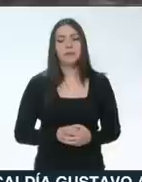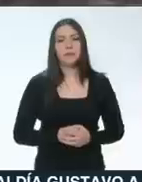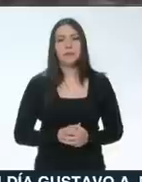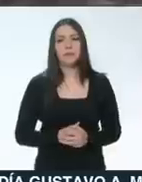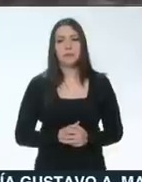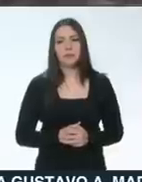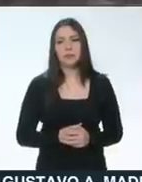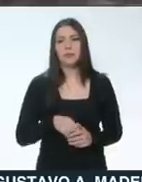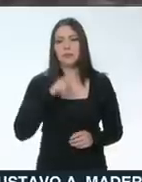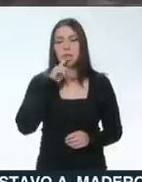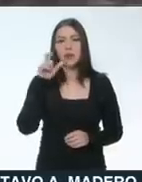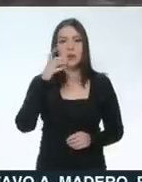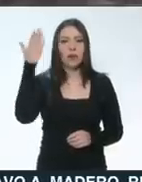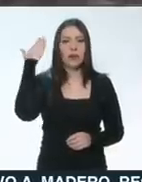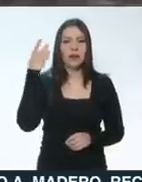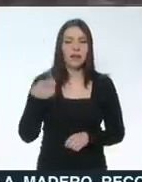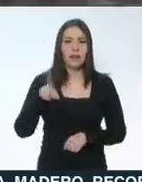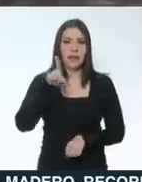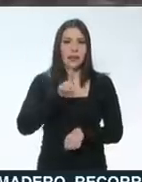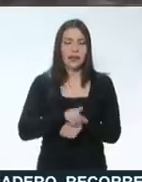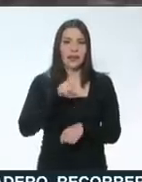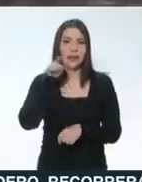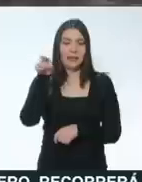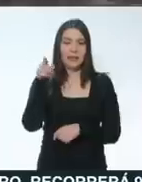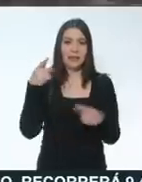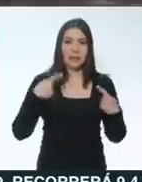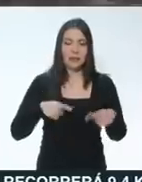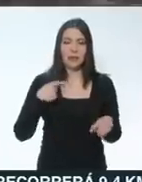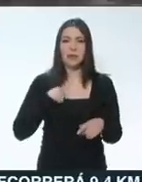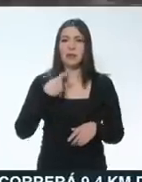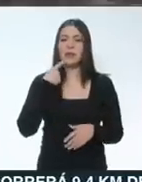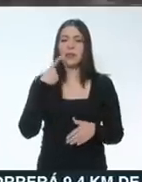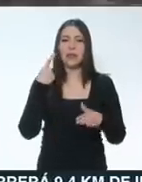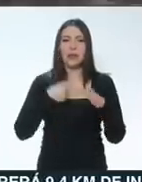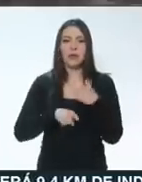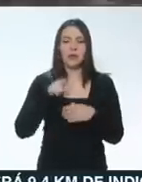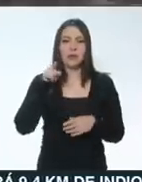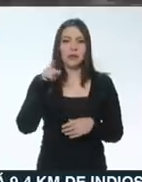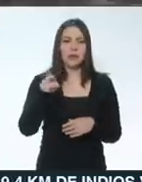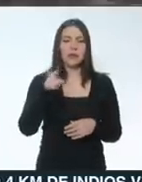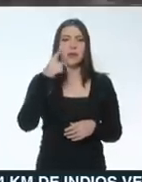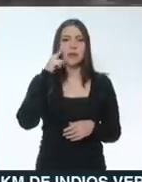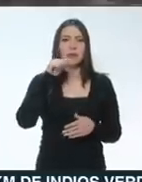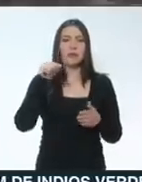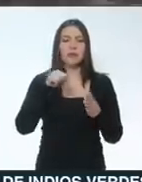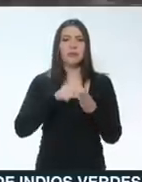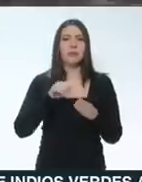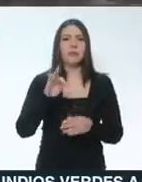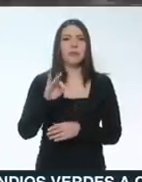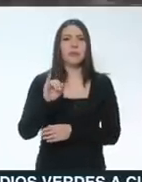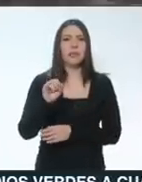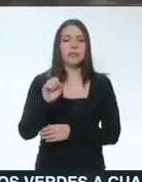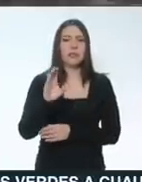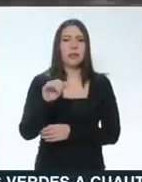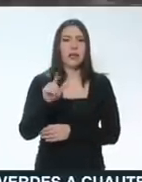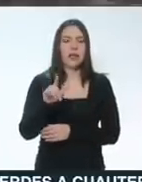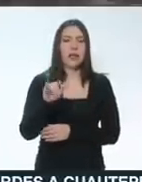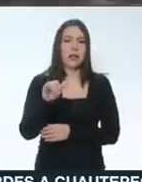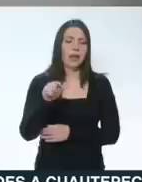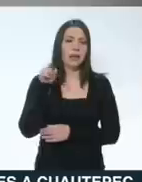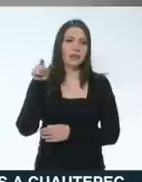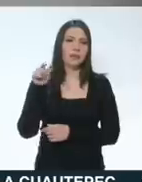que ocurrió el hecho delictivo la denuncia correspondiente ante la Fiscalía Centralizada de Asuntos